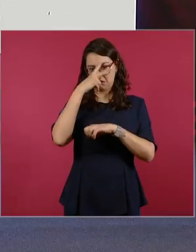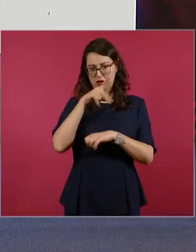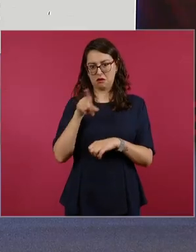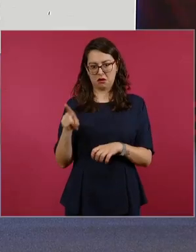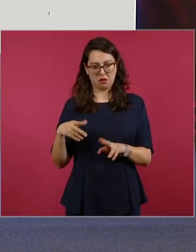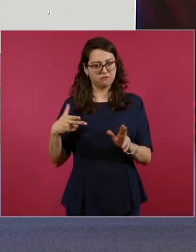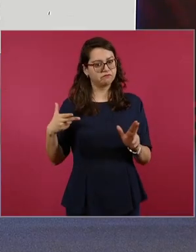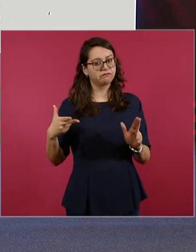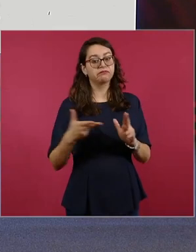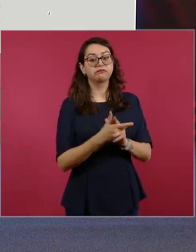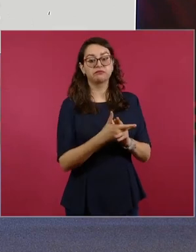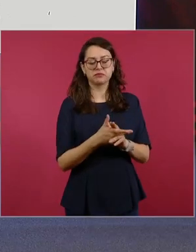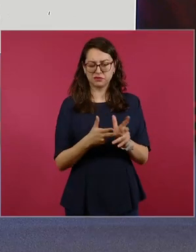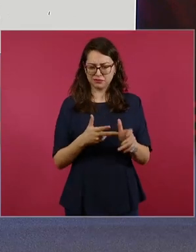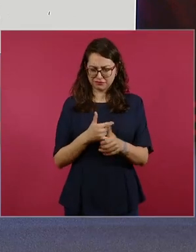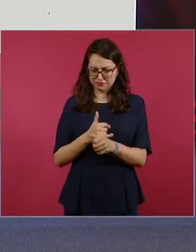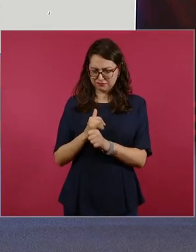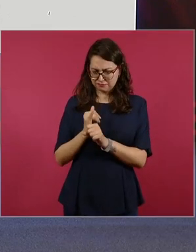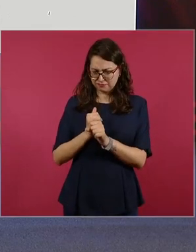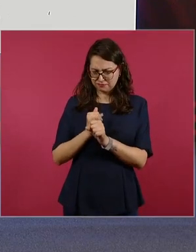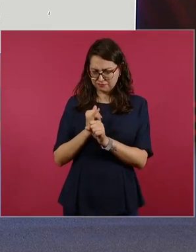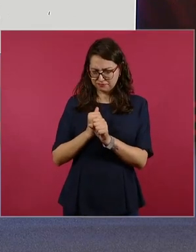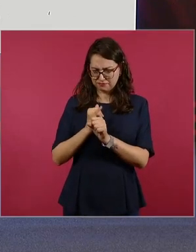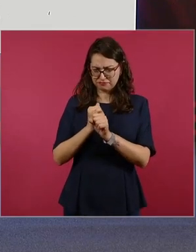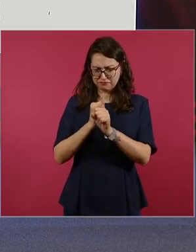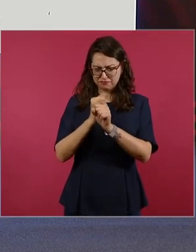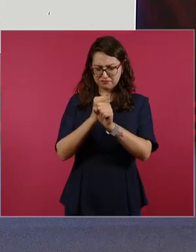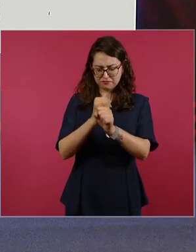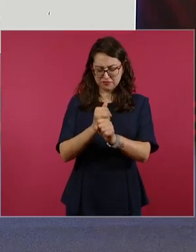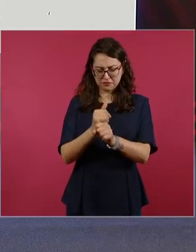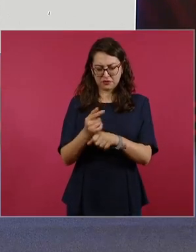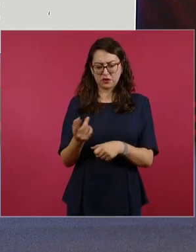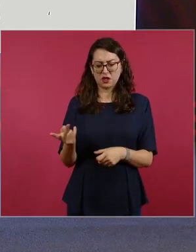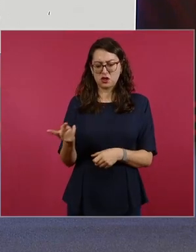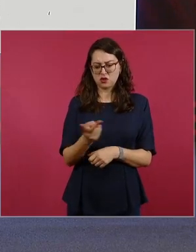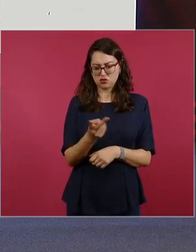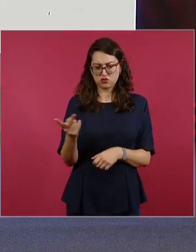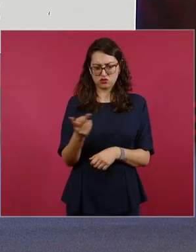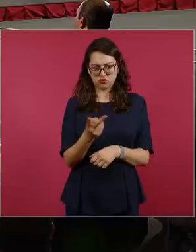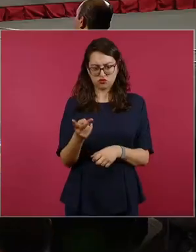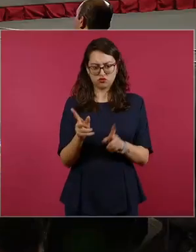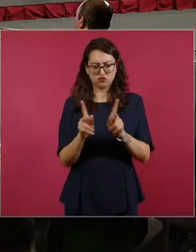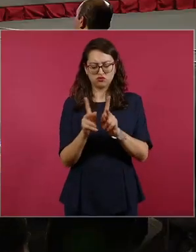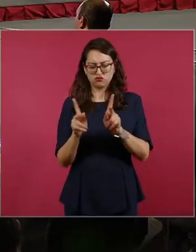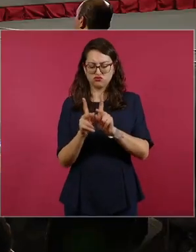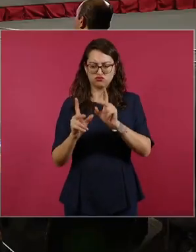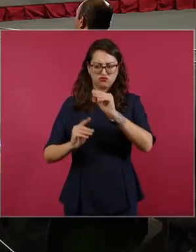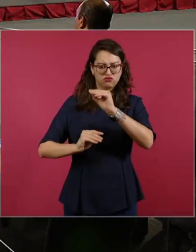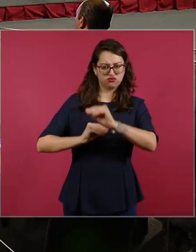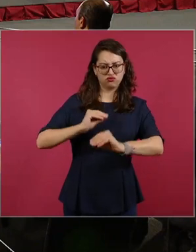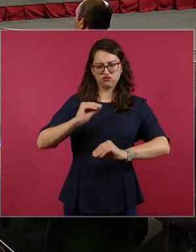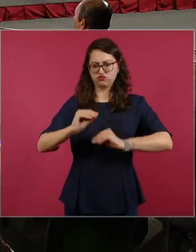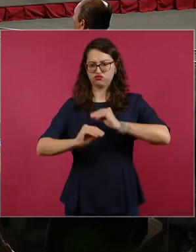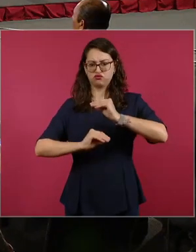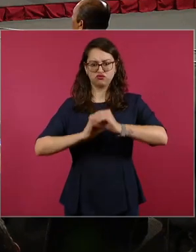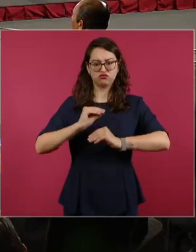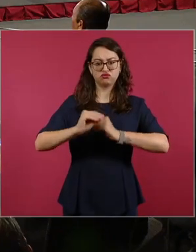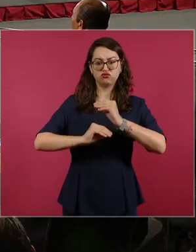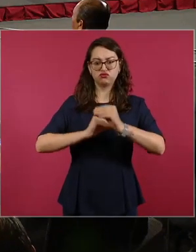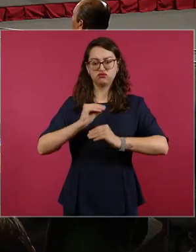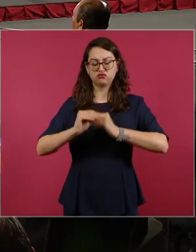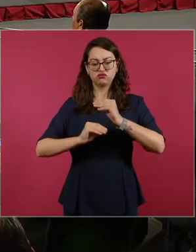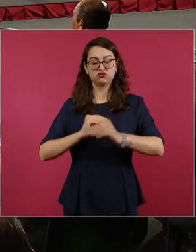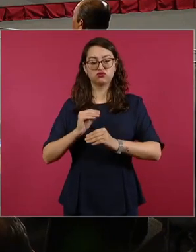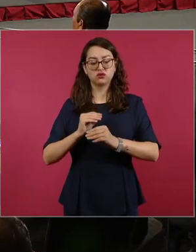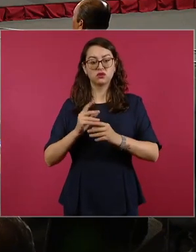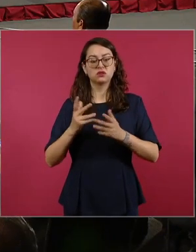De acuerdo con las investigaciones, la víctima y el ahora detenido habrían tenido una discusión cuando se encontraba en una vivienda en